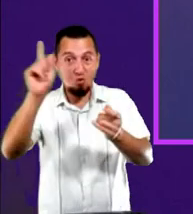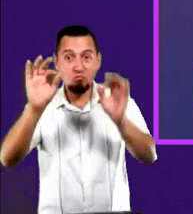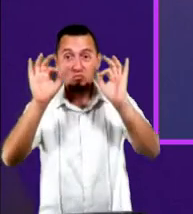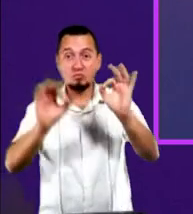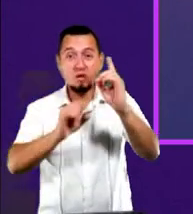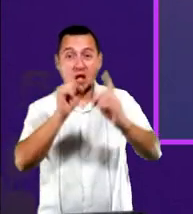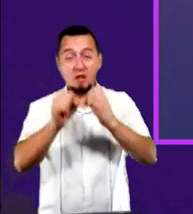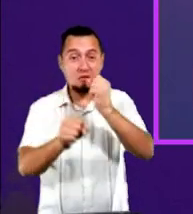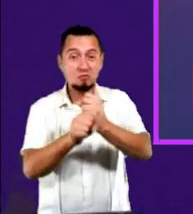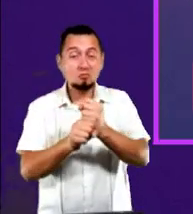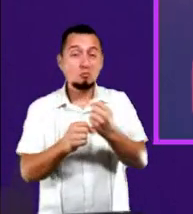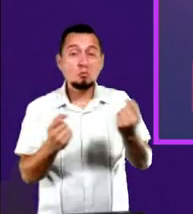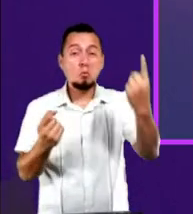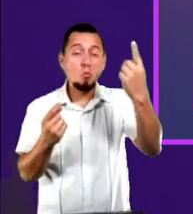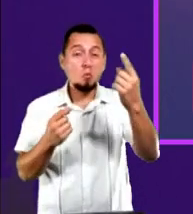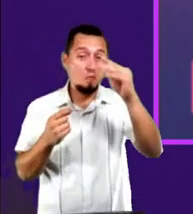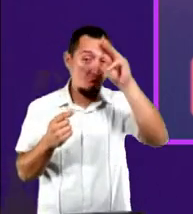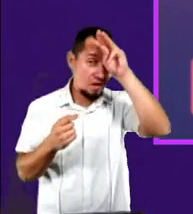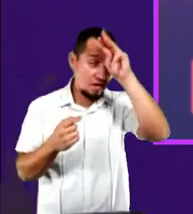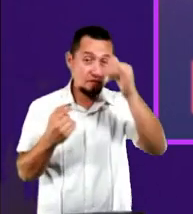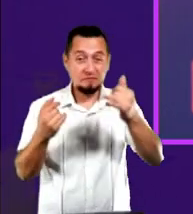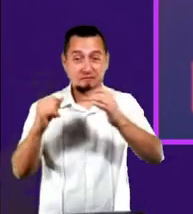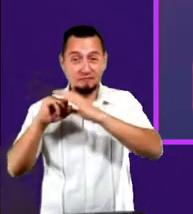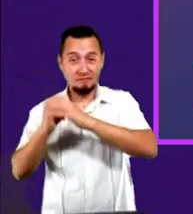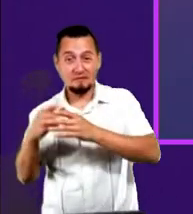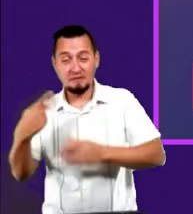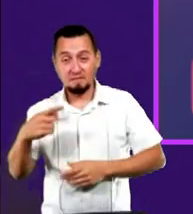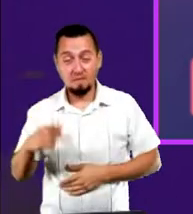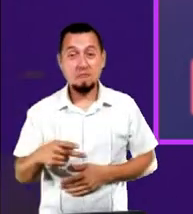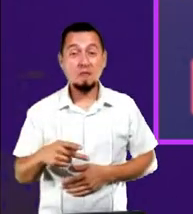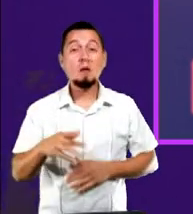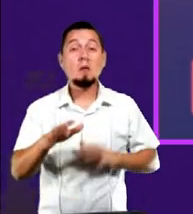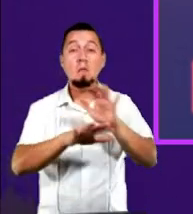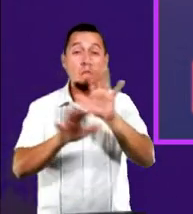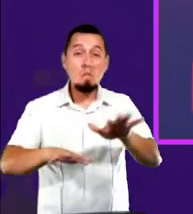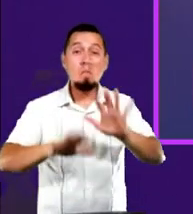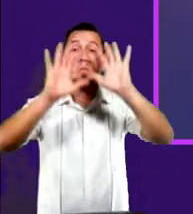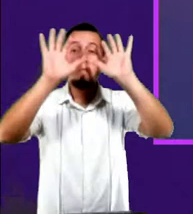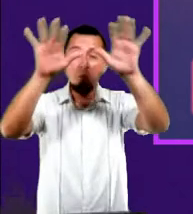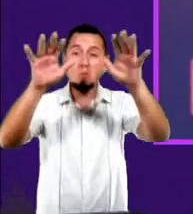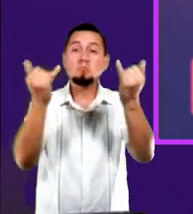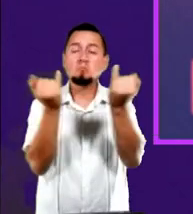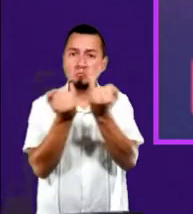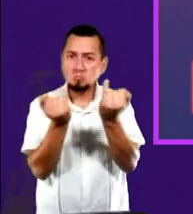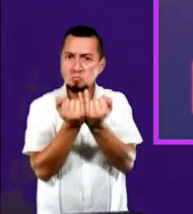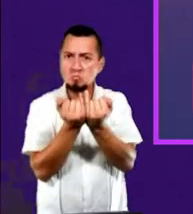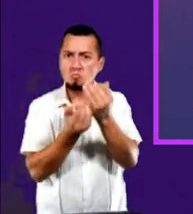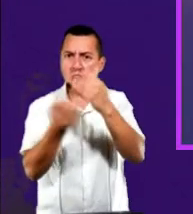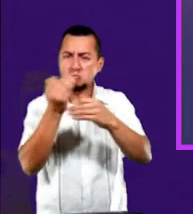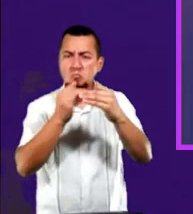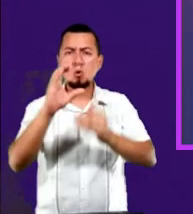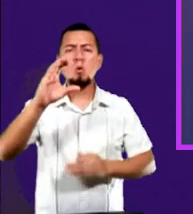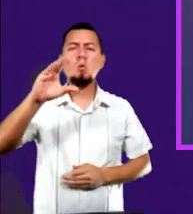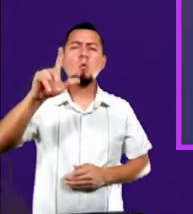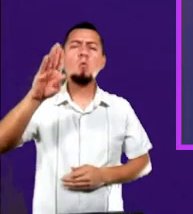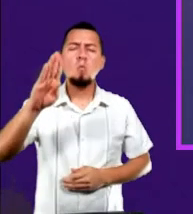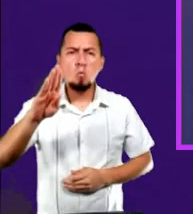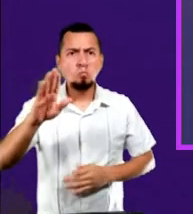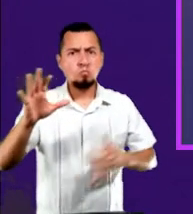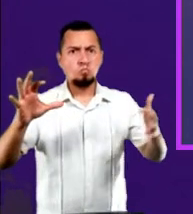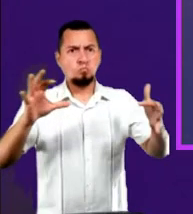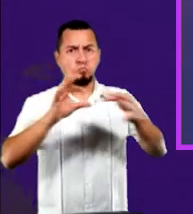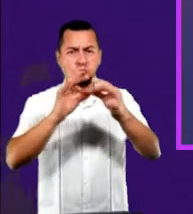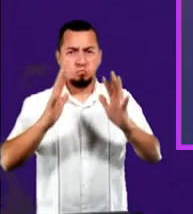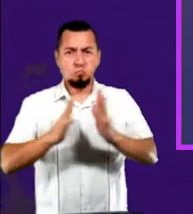También el básquetbol, que han sido también, igual que todos los clubes deportivos, están participando en los festejos de los 200